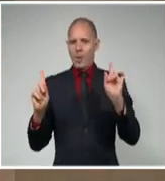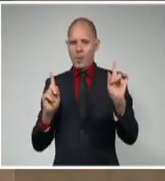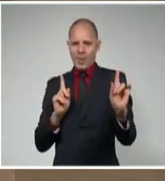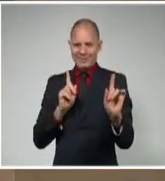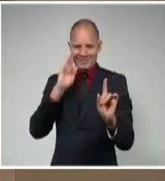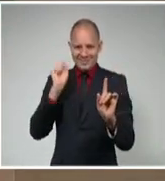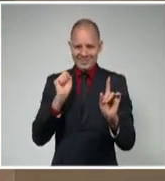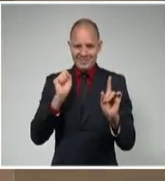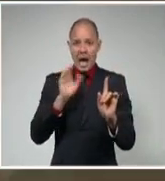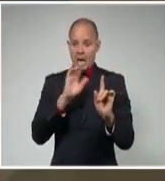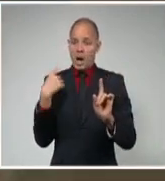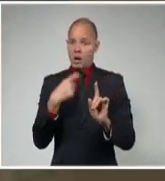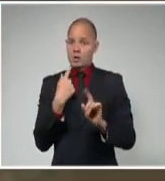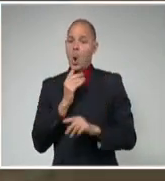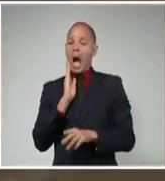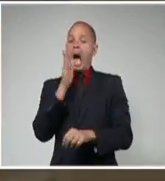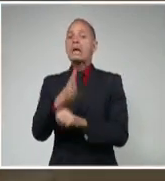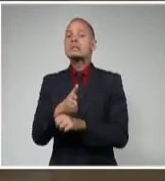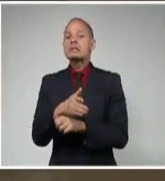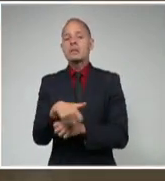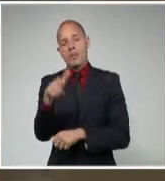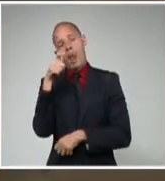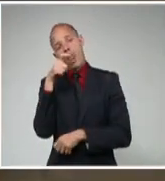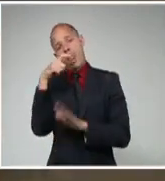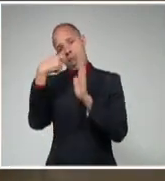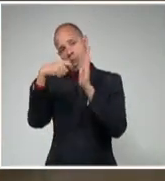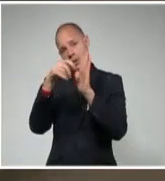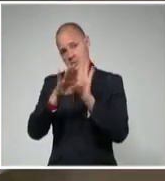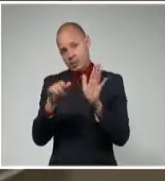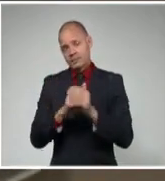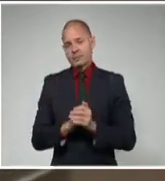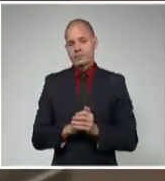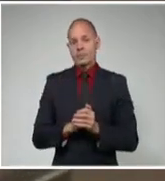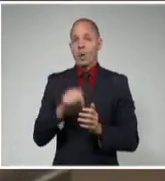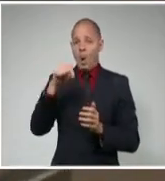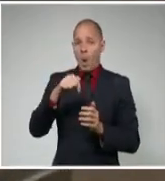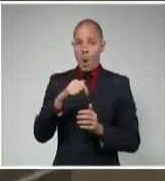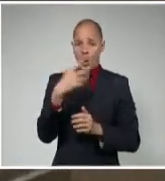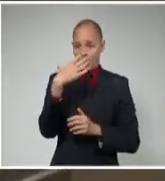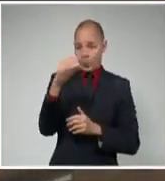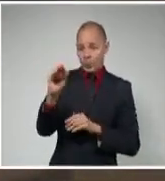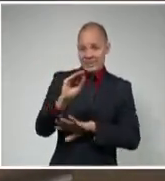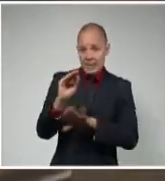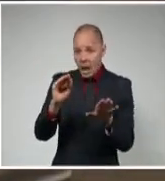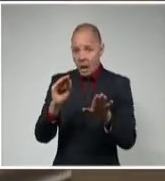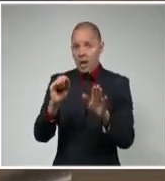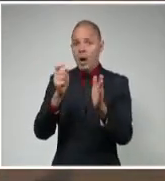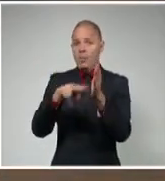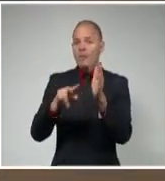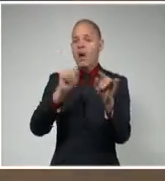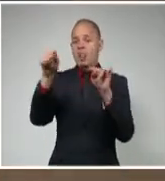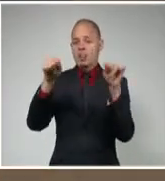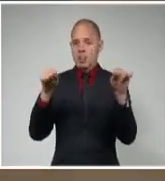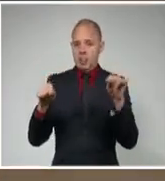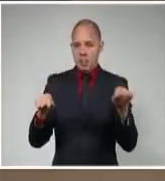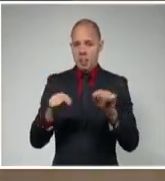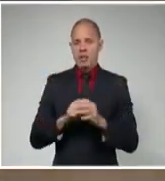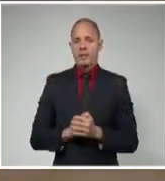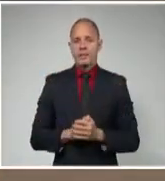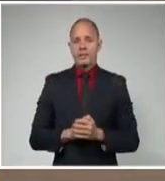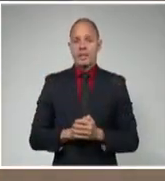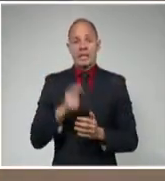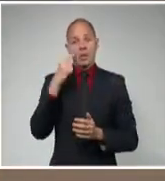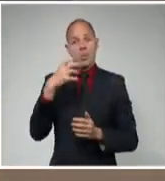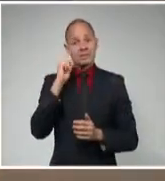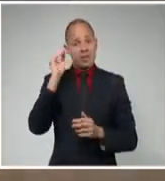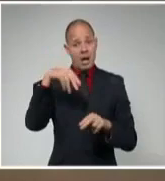embargo, hoy partieron hacia sus territorios para recibir una preparación alejada del peligro latente con la situación sanitaria en la capital y con un